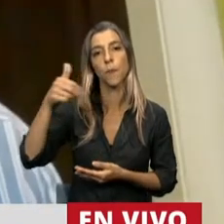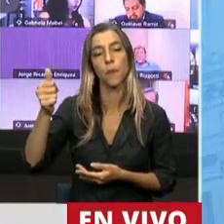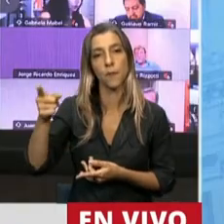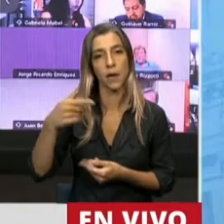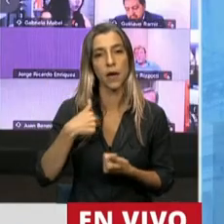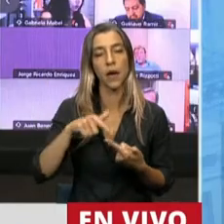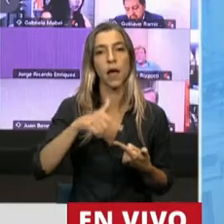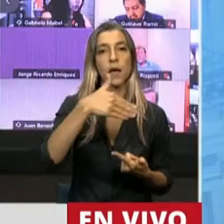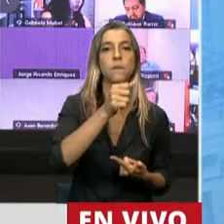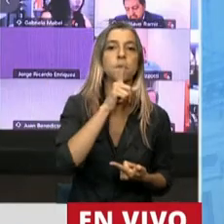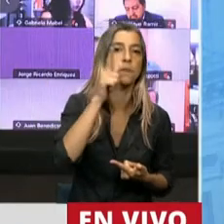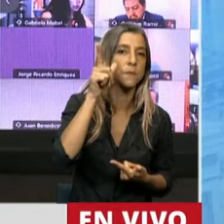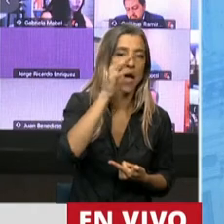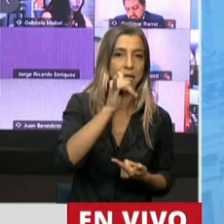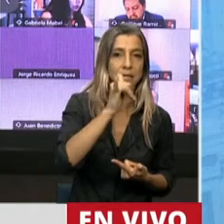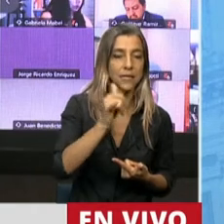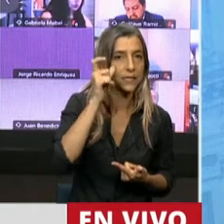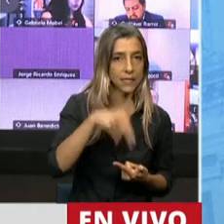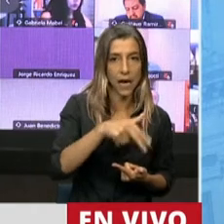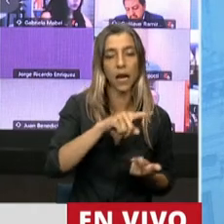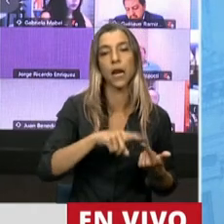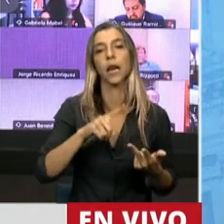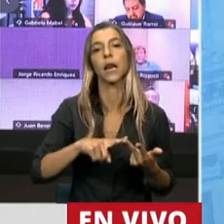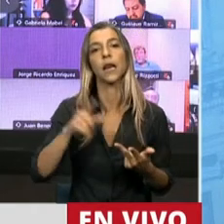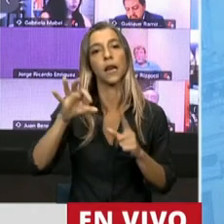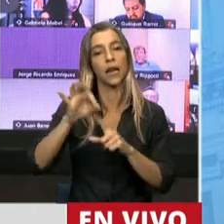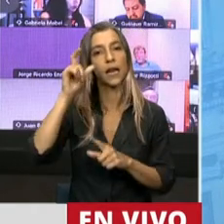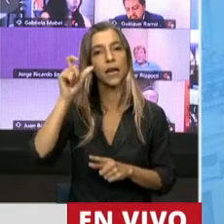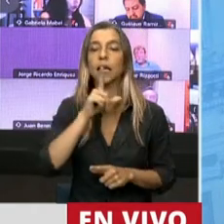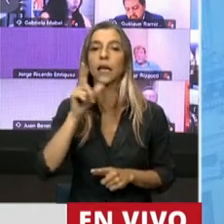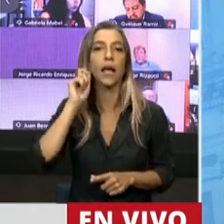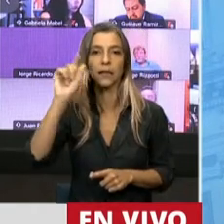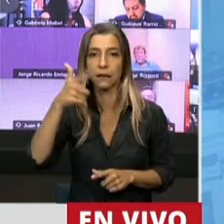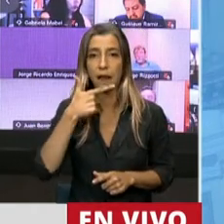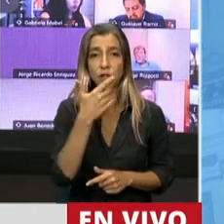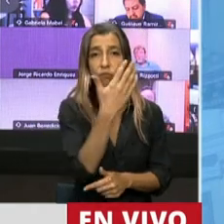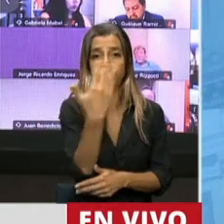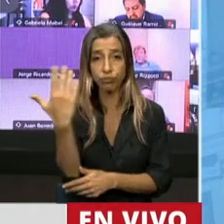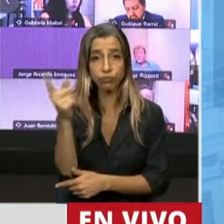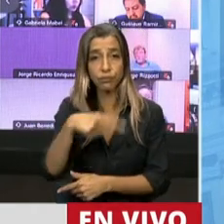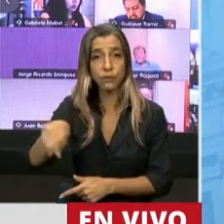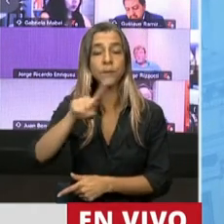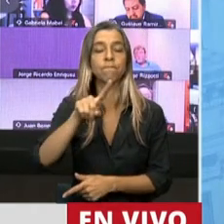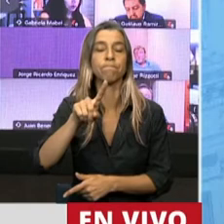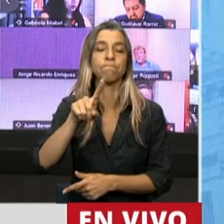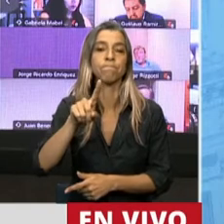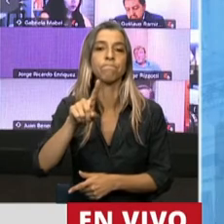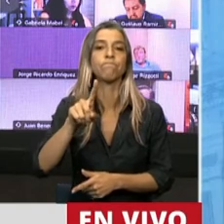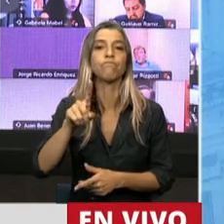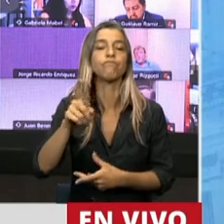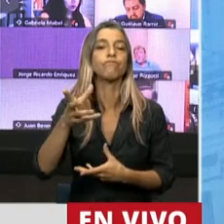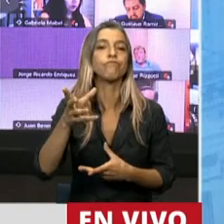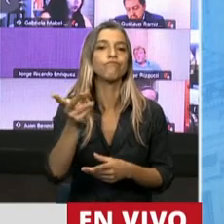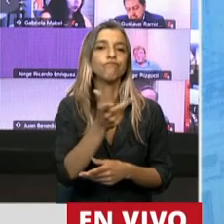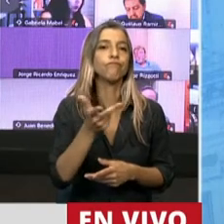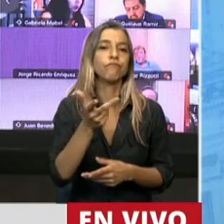Lorena Madsen y de Fabio Ketlas, porque me relevan a mí de abundar